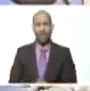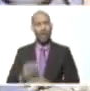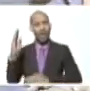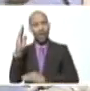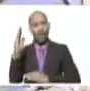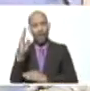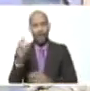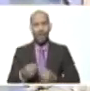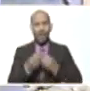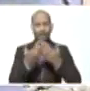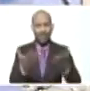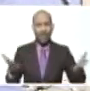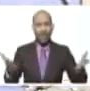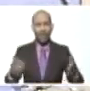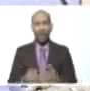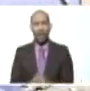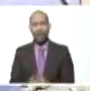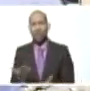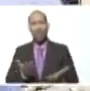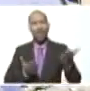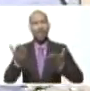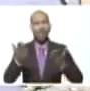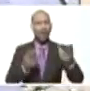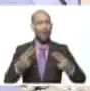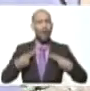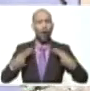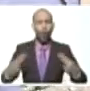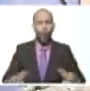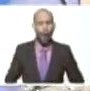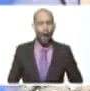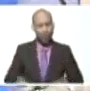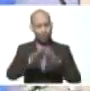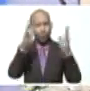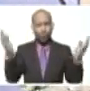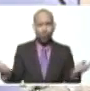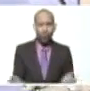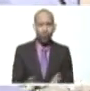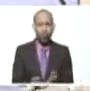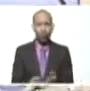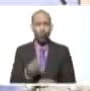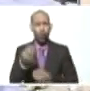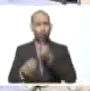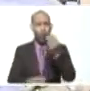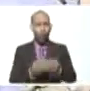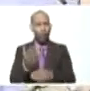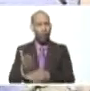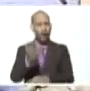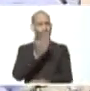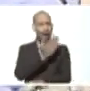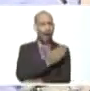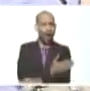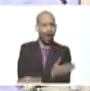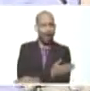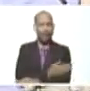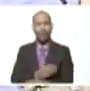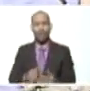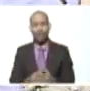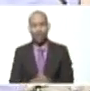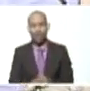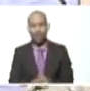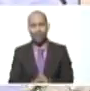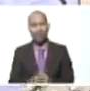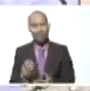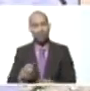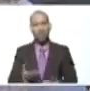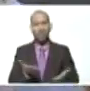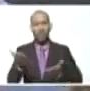Iglesia se ha declarado casi la sirvienta de la humanidad, como nos dijo en su momento Pablo VI, la idea del servicio ha ocupado un